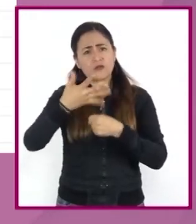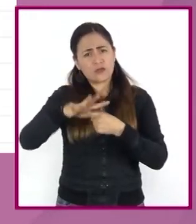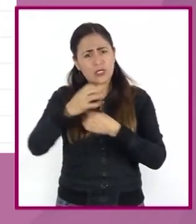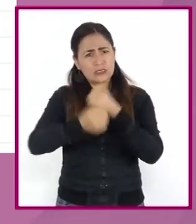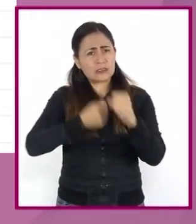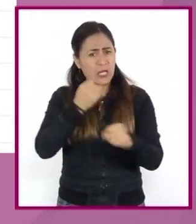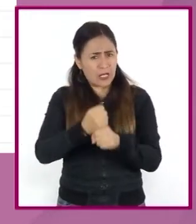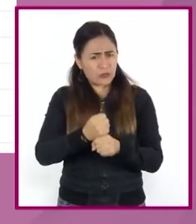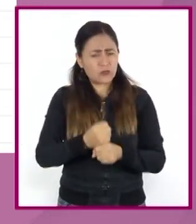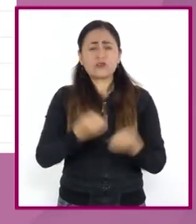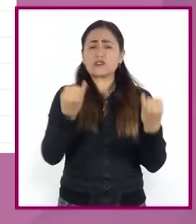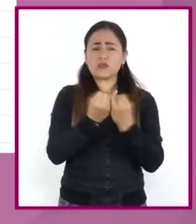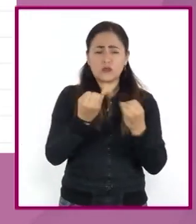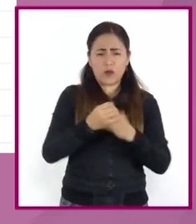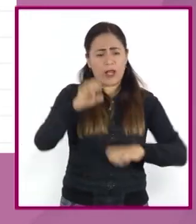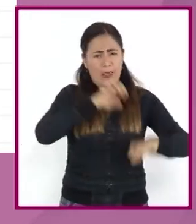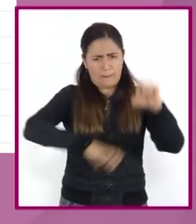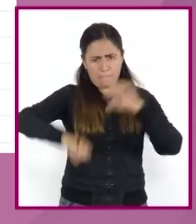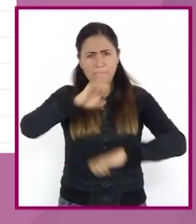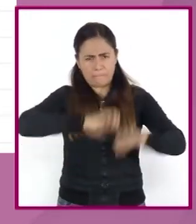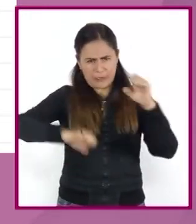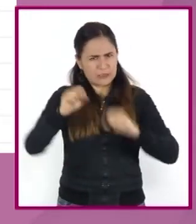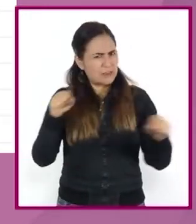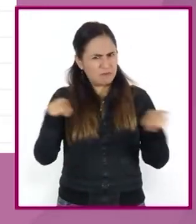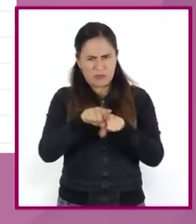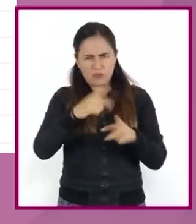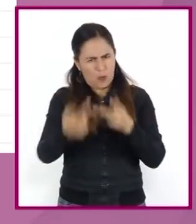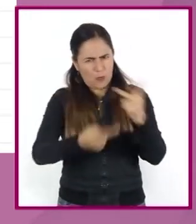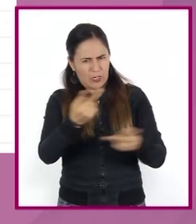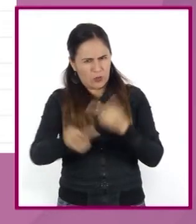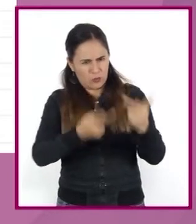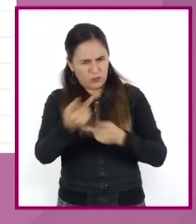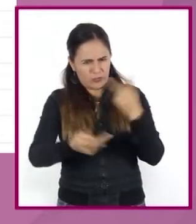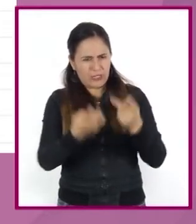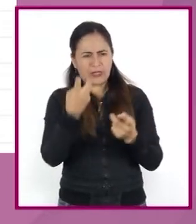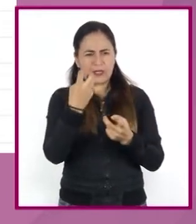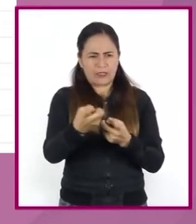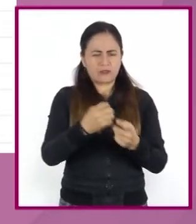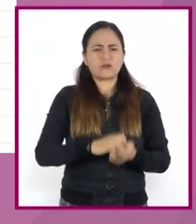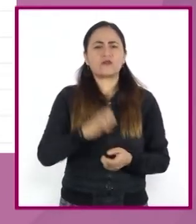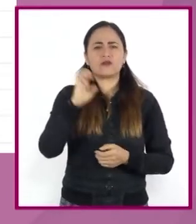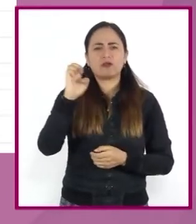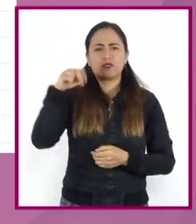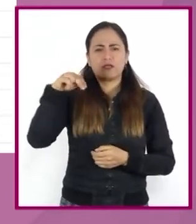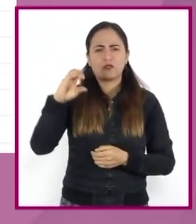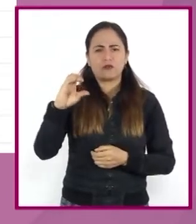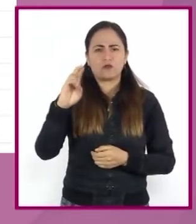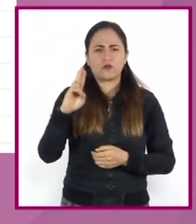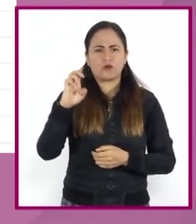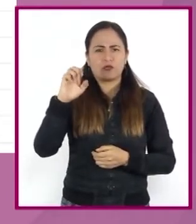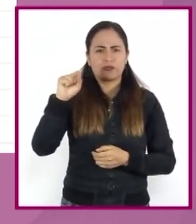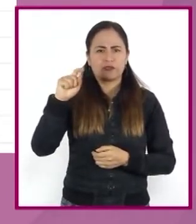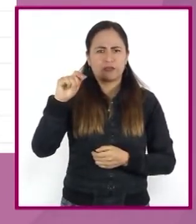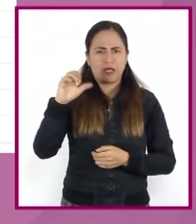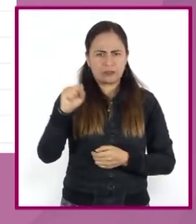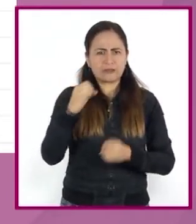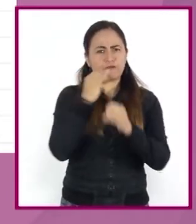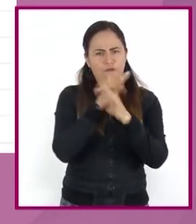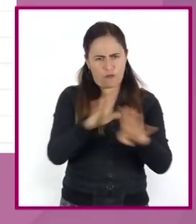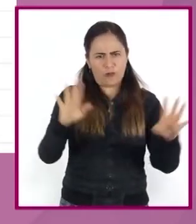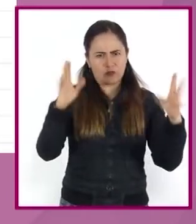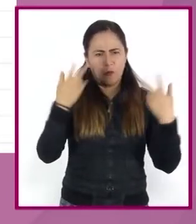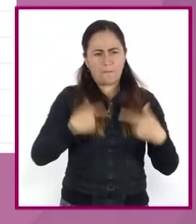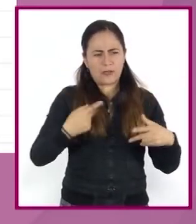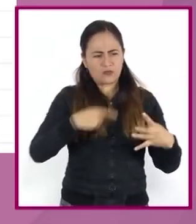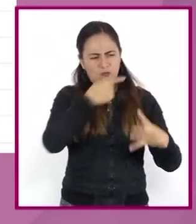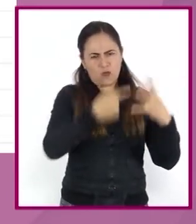empresas. Las encuestas son un método de investigación y recopilación de datos para obtener información de personas